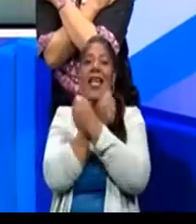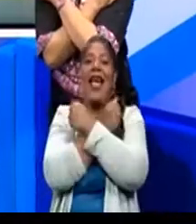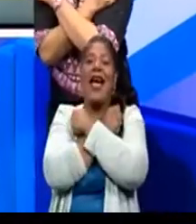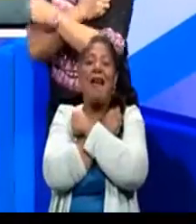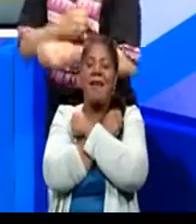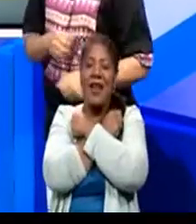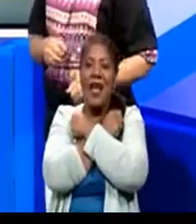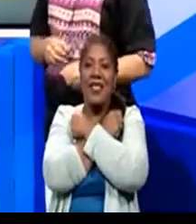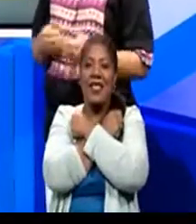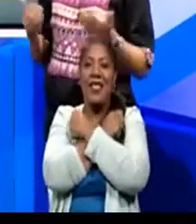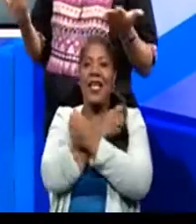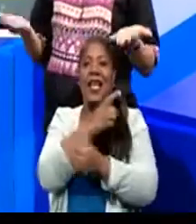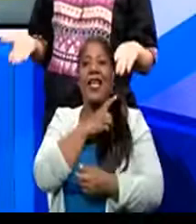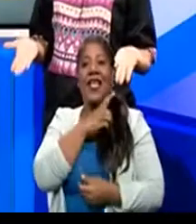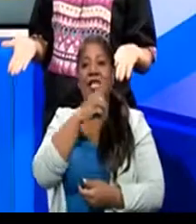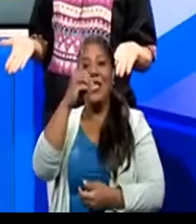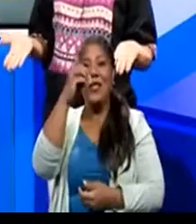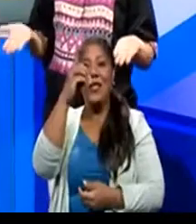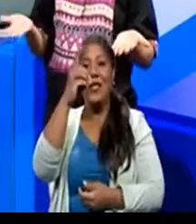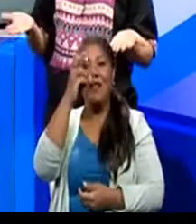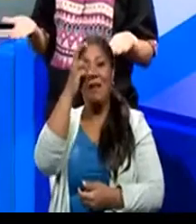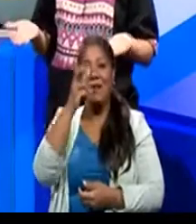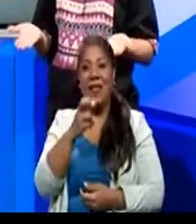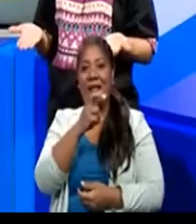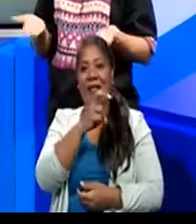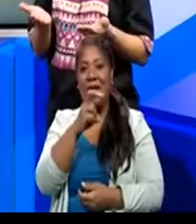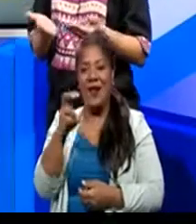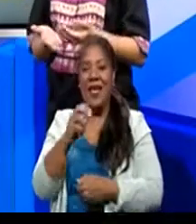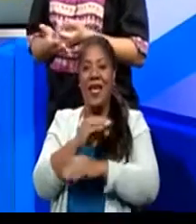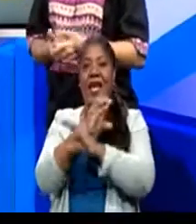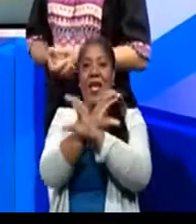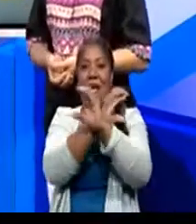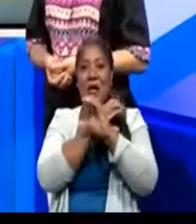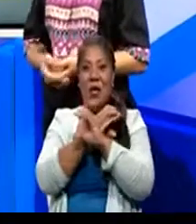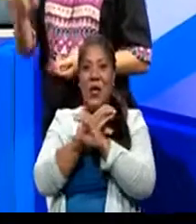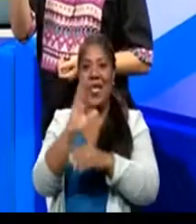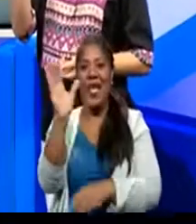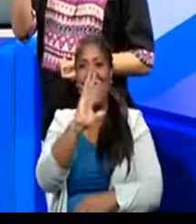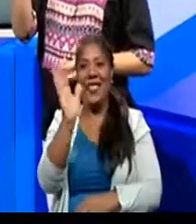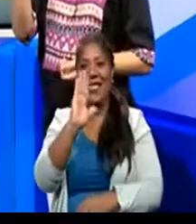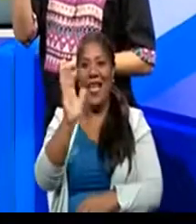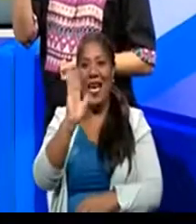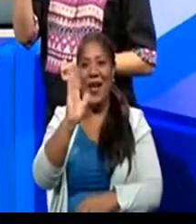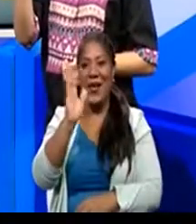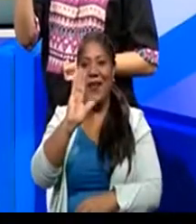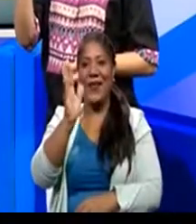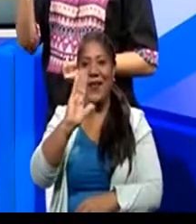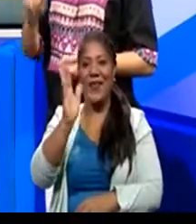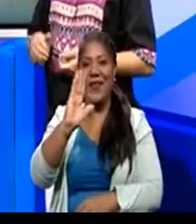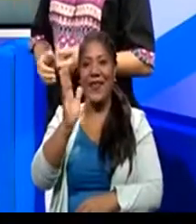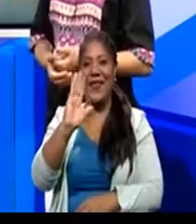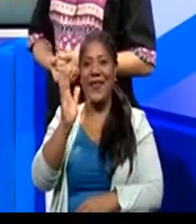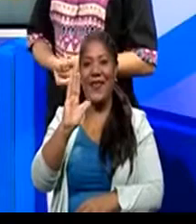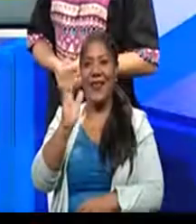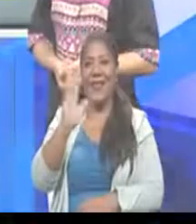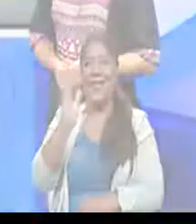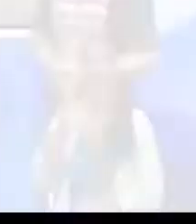Un fuerte abrazo y que Jehová Dios me los cuide. Chaito, mis queridos estudiantes. Chao.